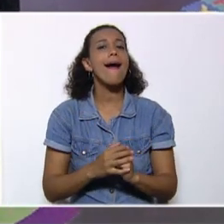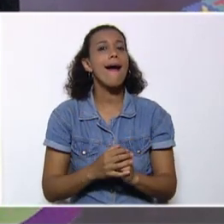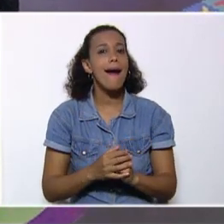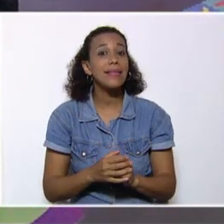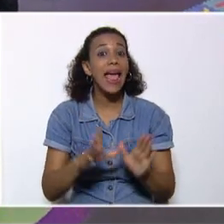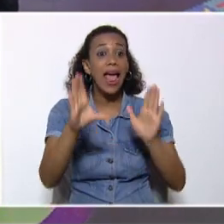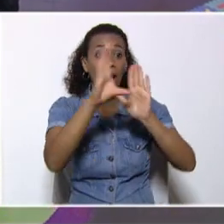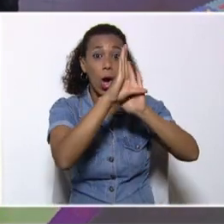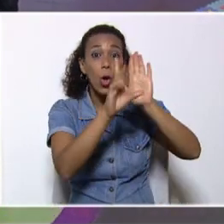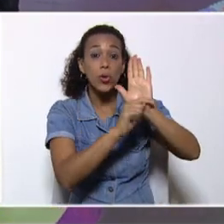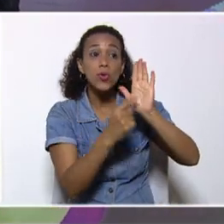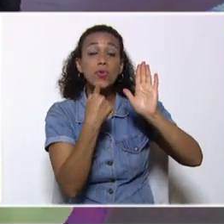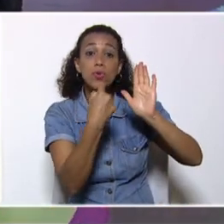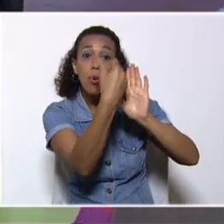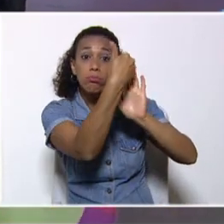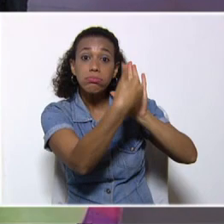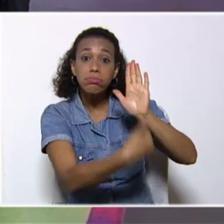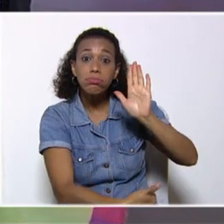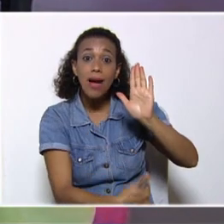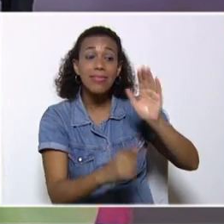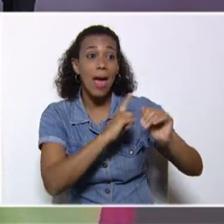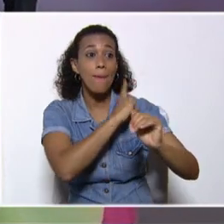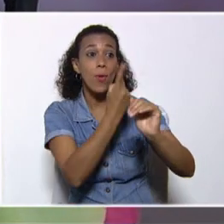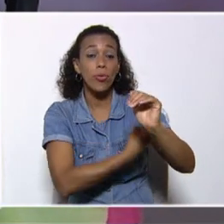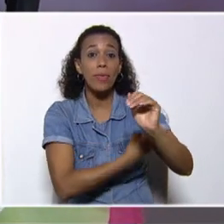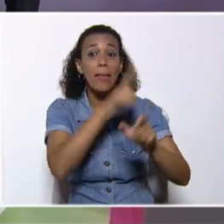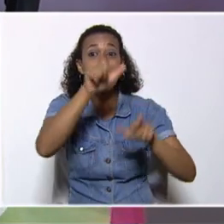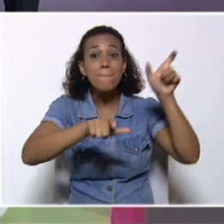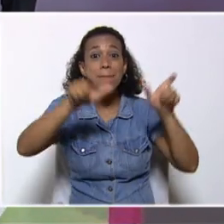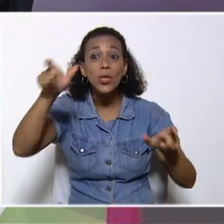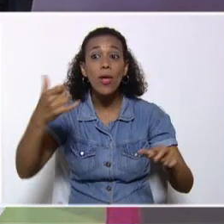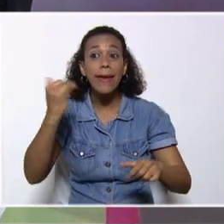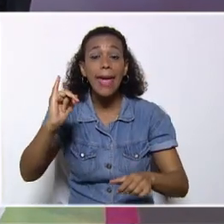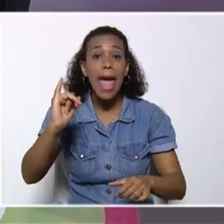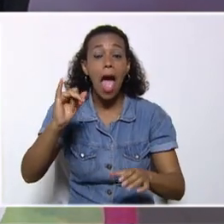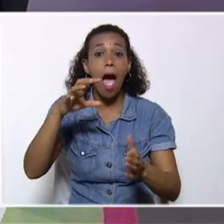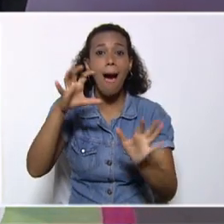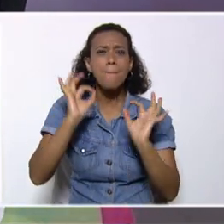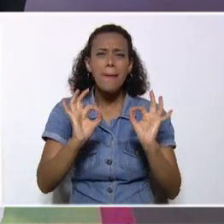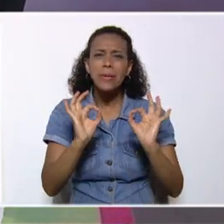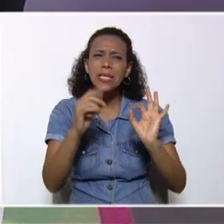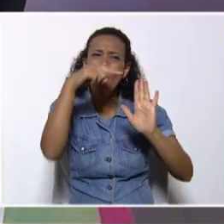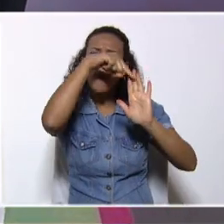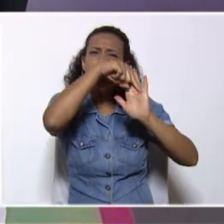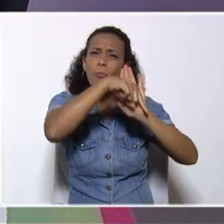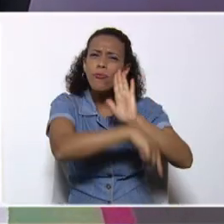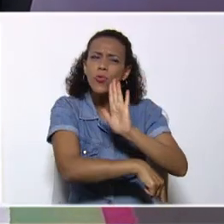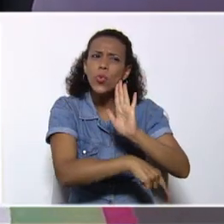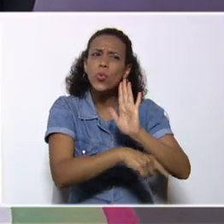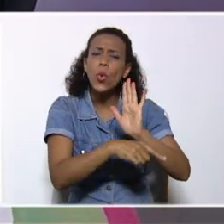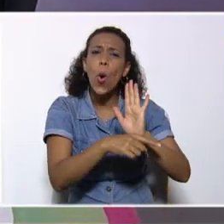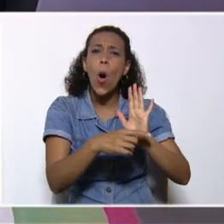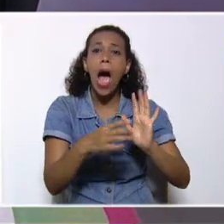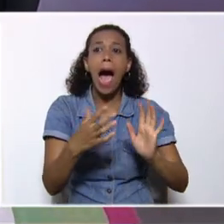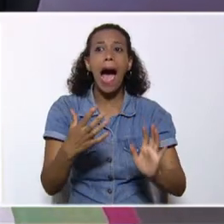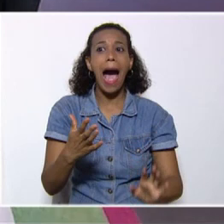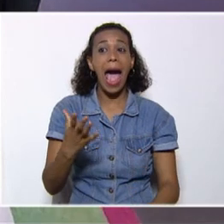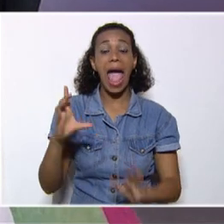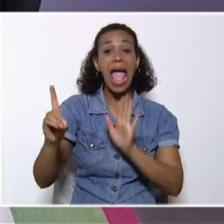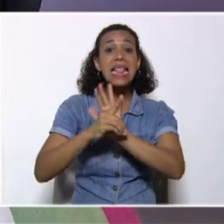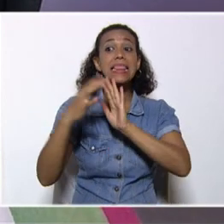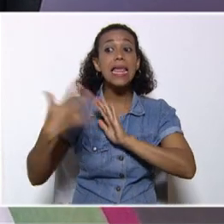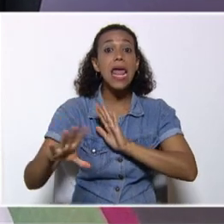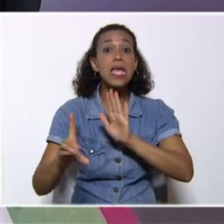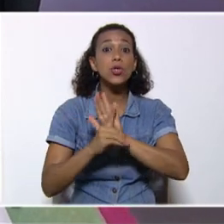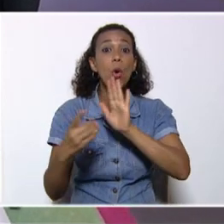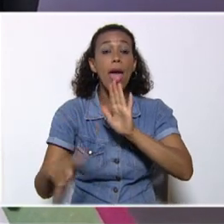dentro de la Constitución se nos habla del poder ciudadano más específico, sí, y es el sufragio, que en